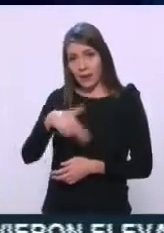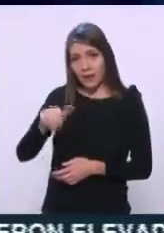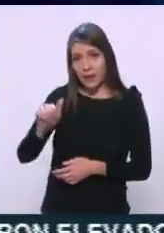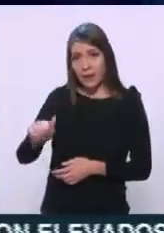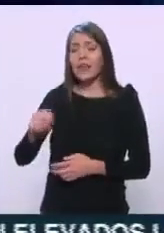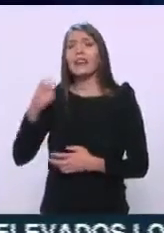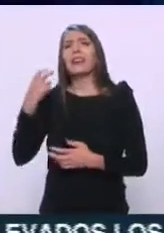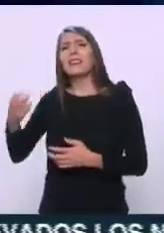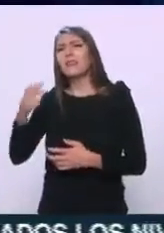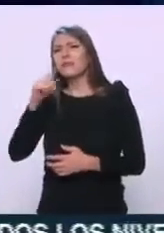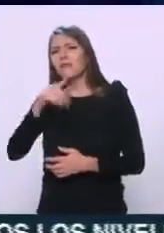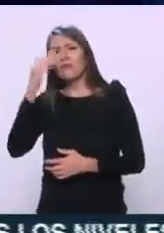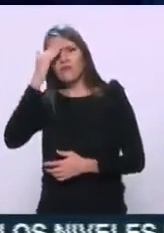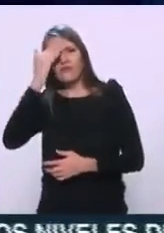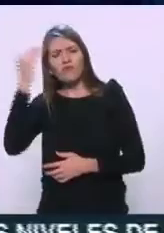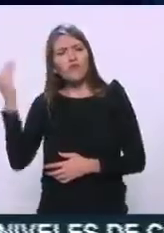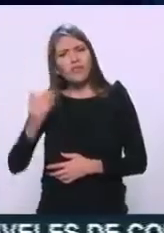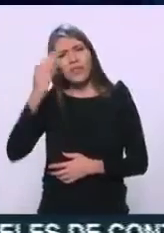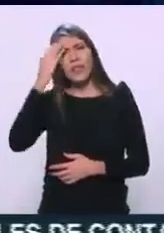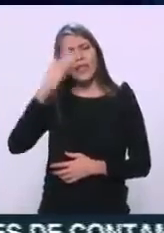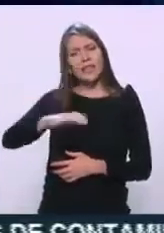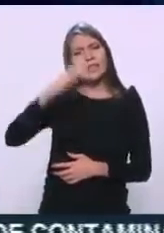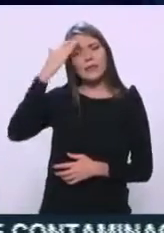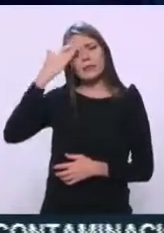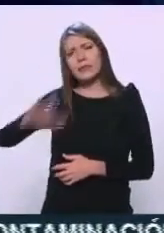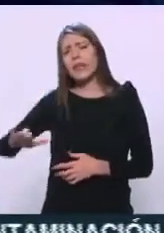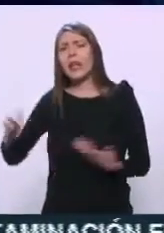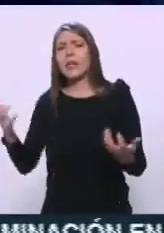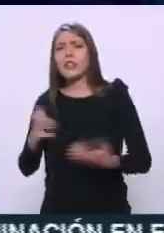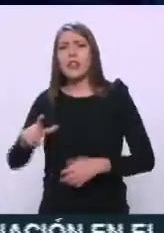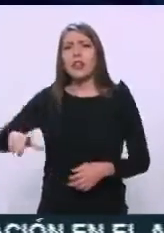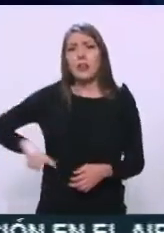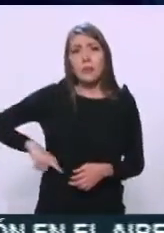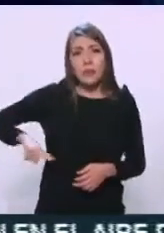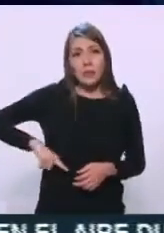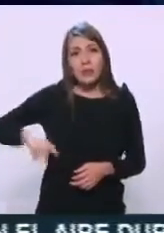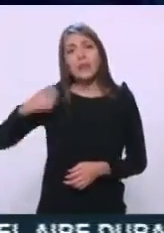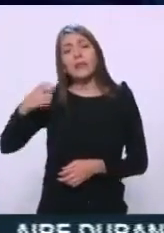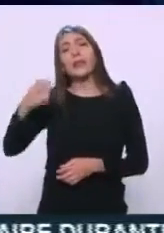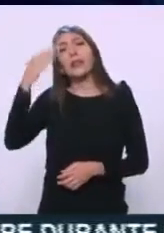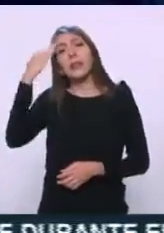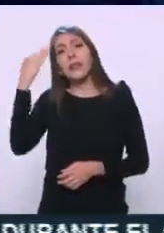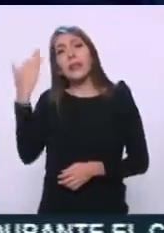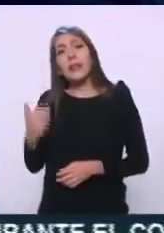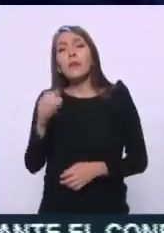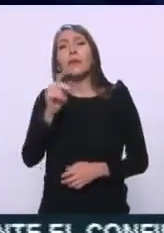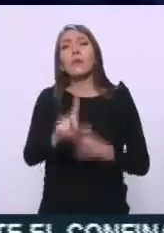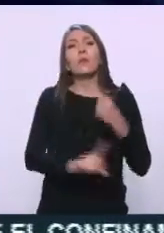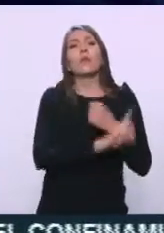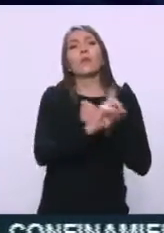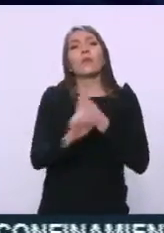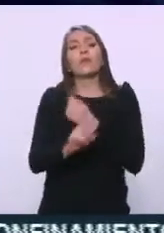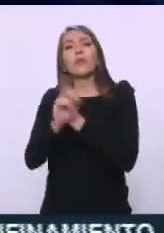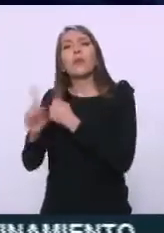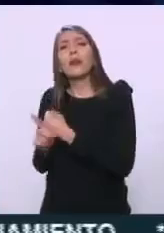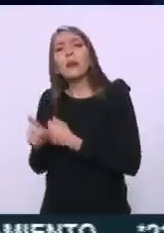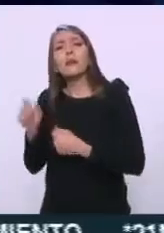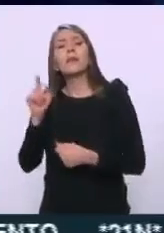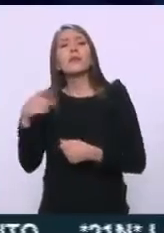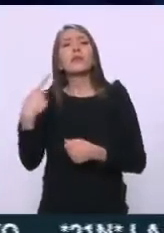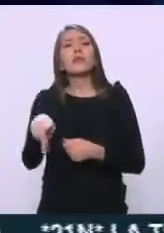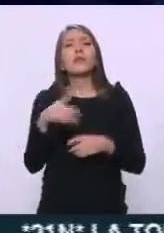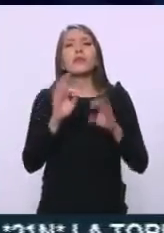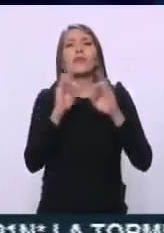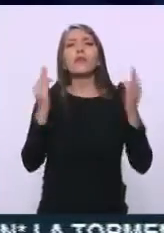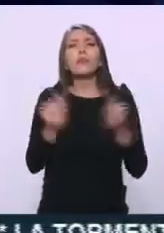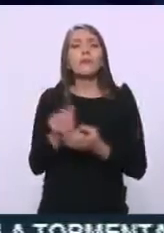galería terrorífica de criminales gobernadores, es ese momento de crisis de ese sistema político, de ese